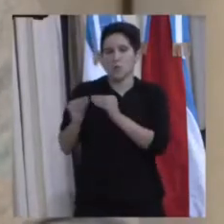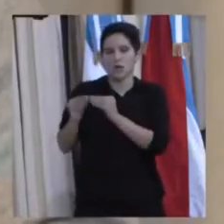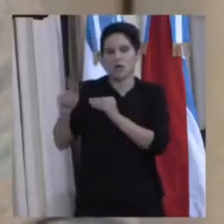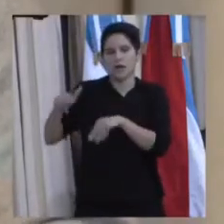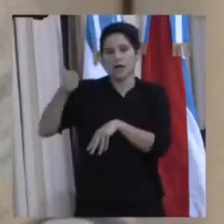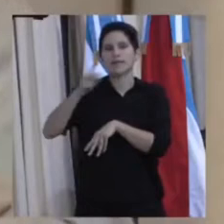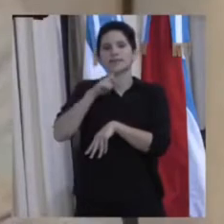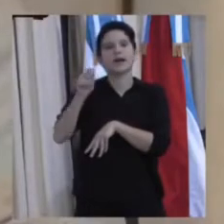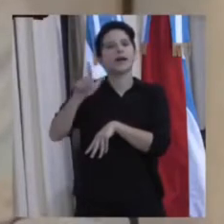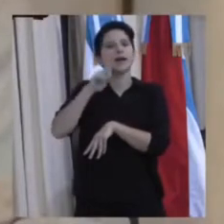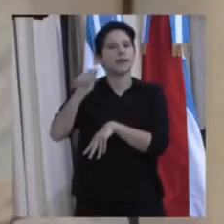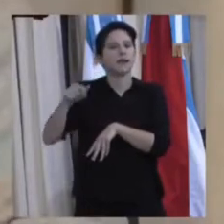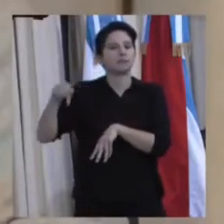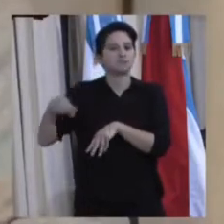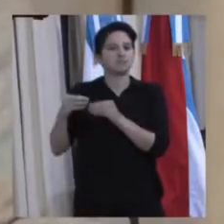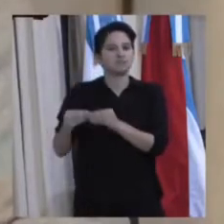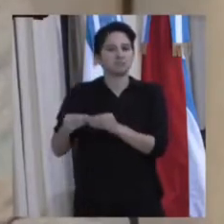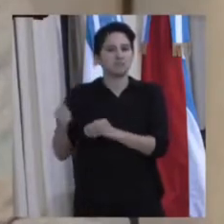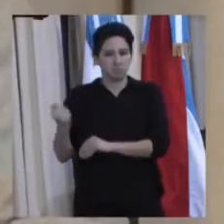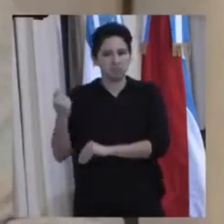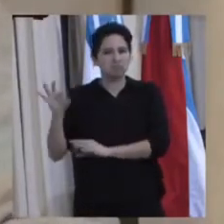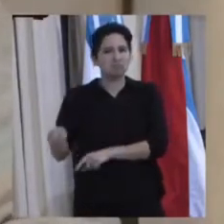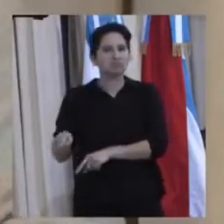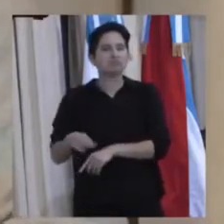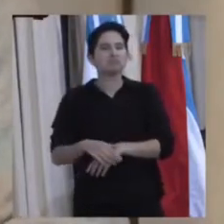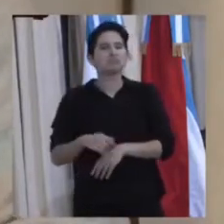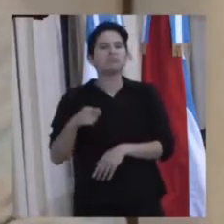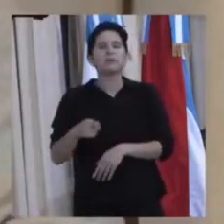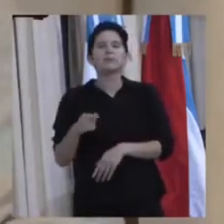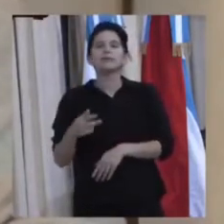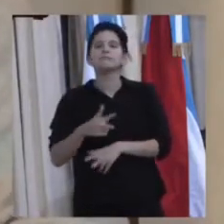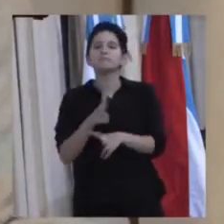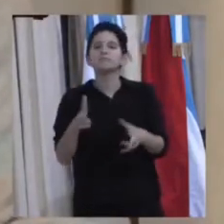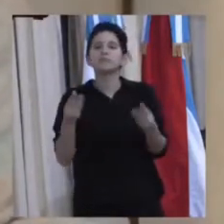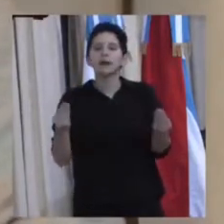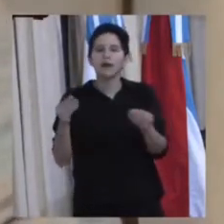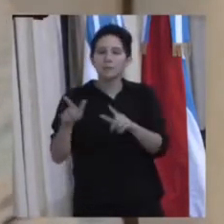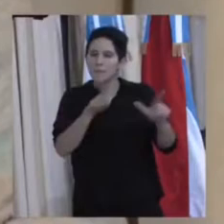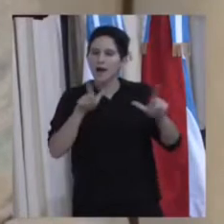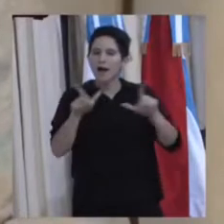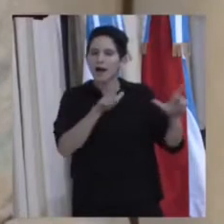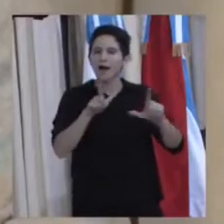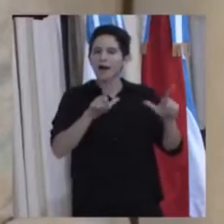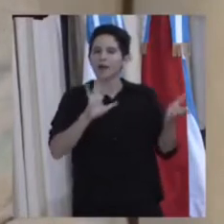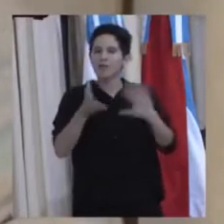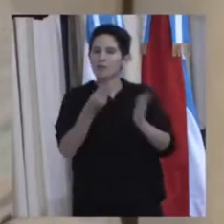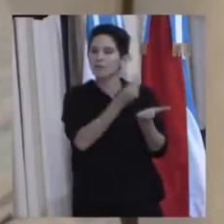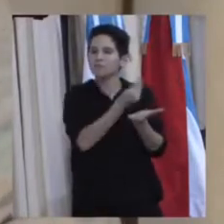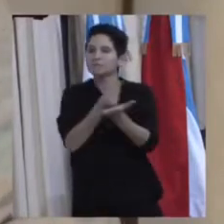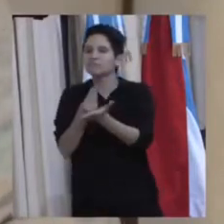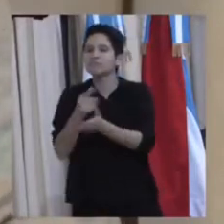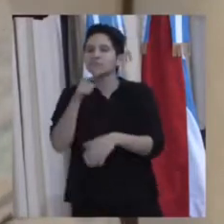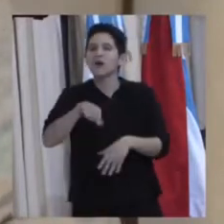Natalia Bustelo recién, pero también incorporar algunas imágenes, algunas representaciones que produjeron